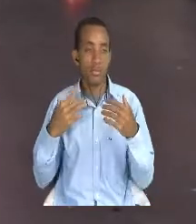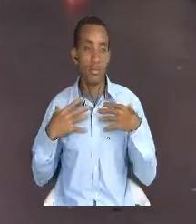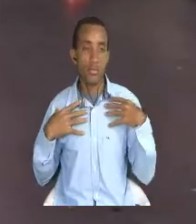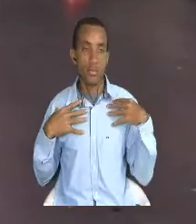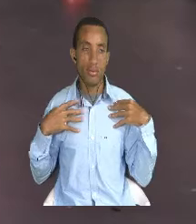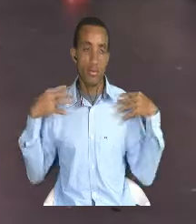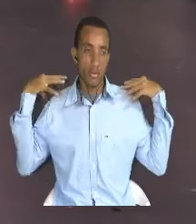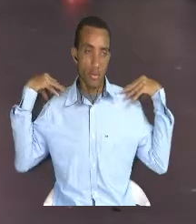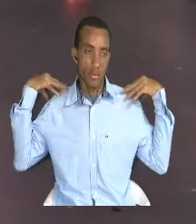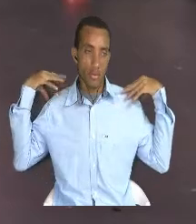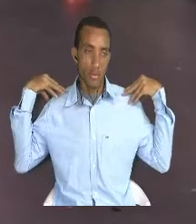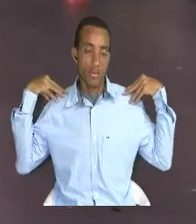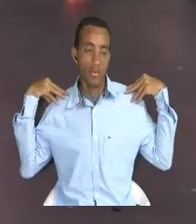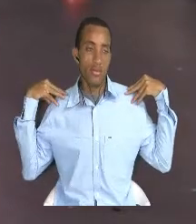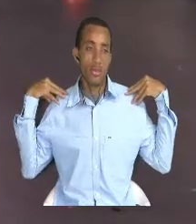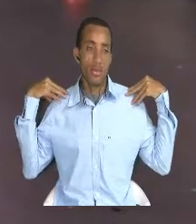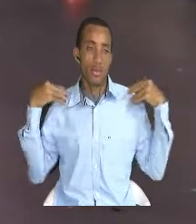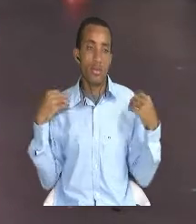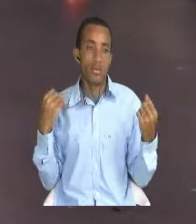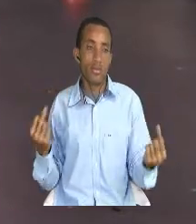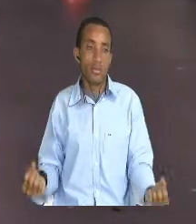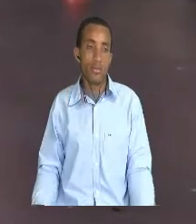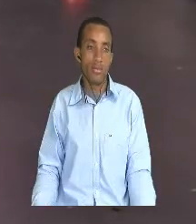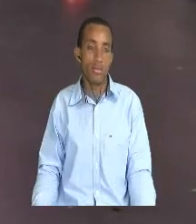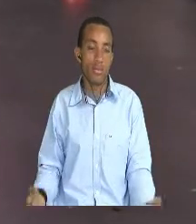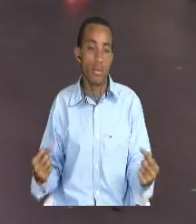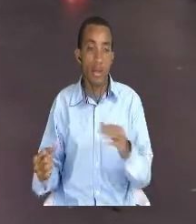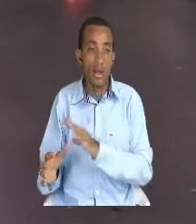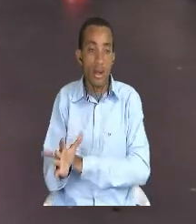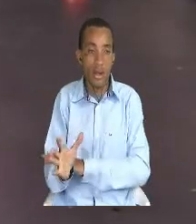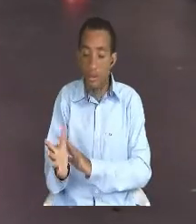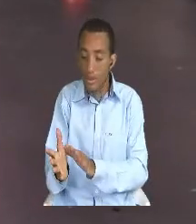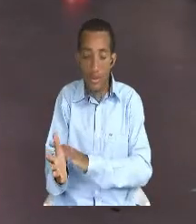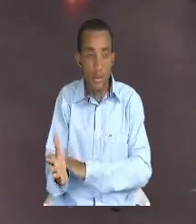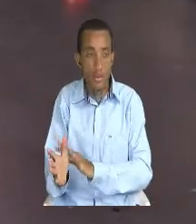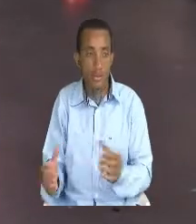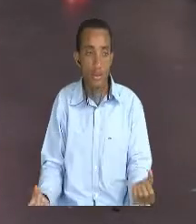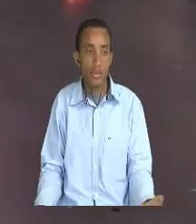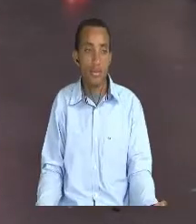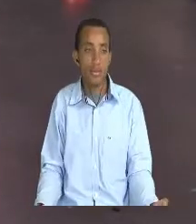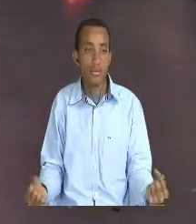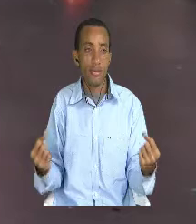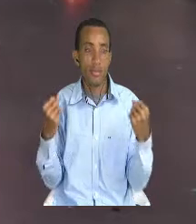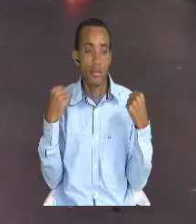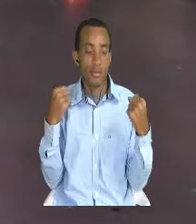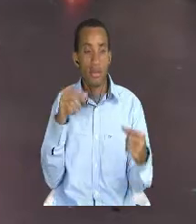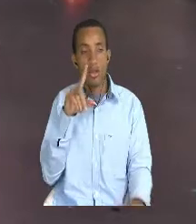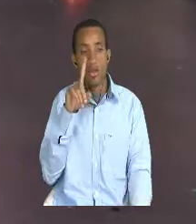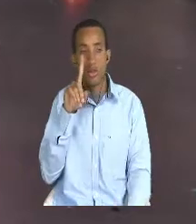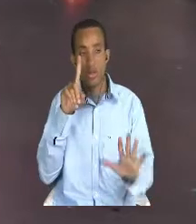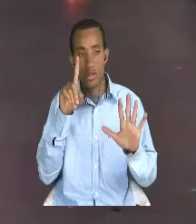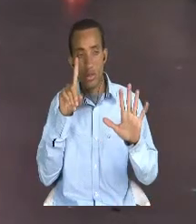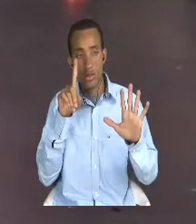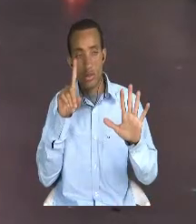quieta y que haga solamente el movimiento de los brazos. ¿Listo? Dale. Vamos a hacer 6 repeticiones. Llevamos